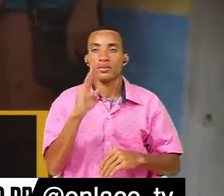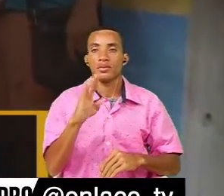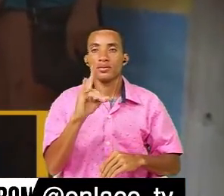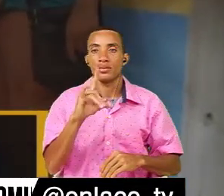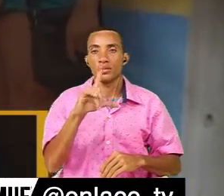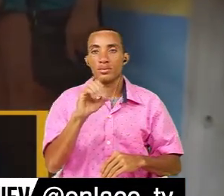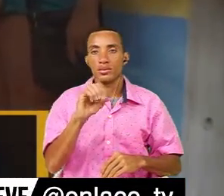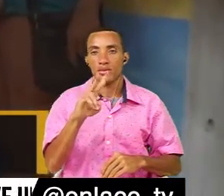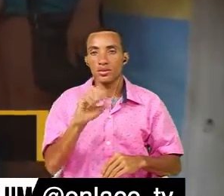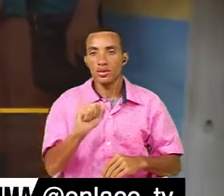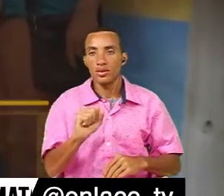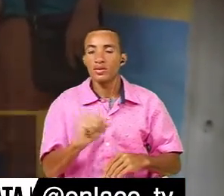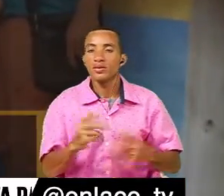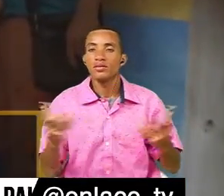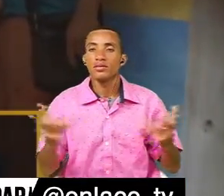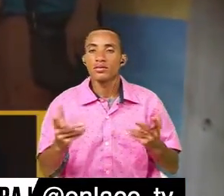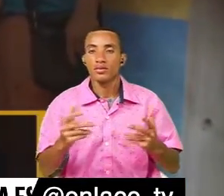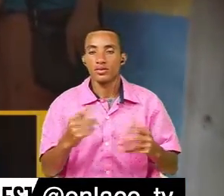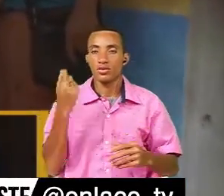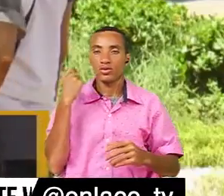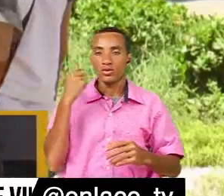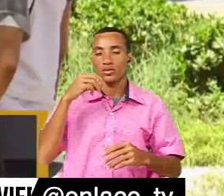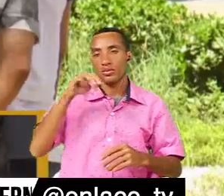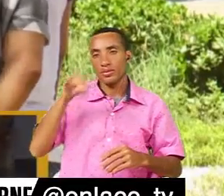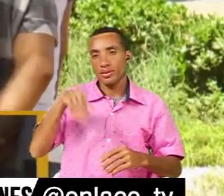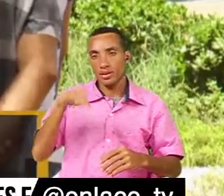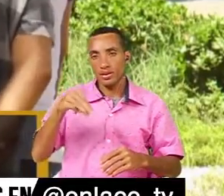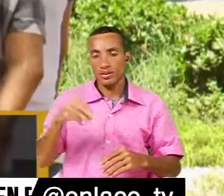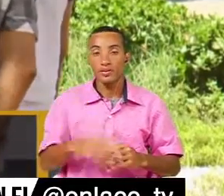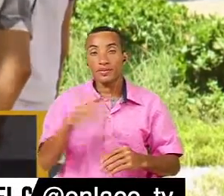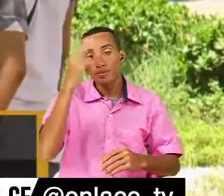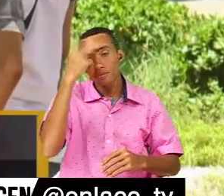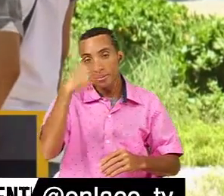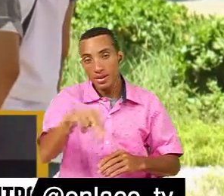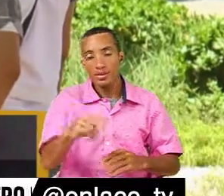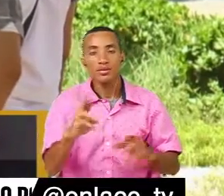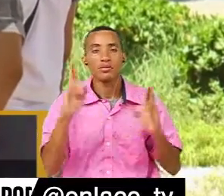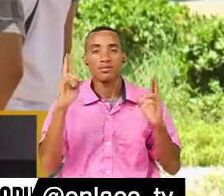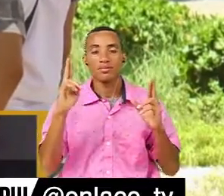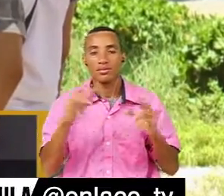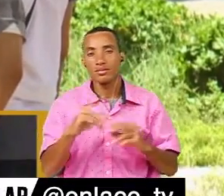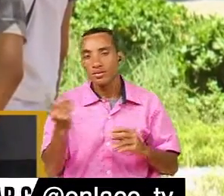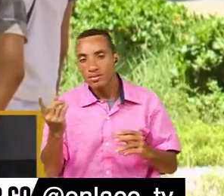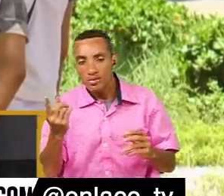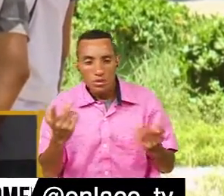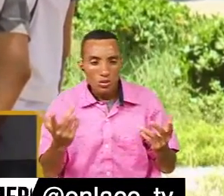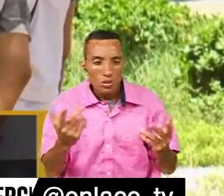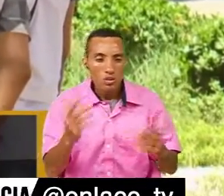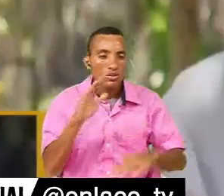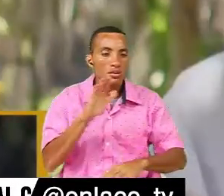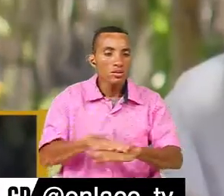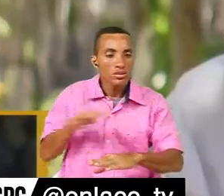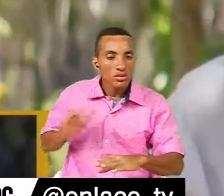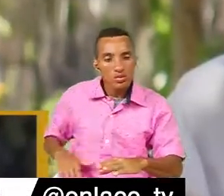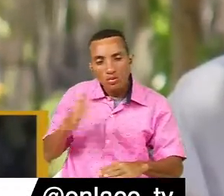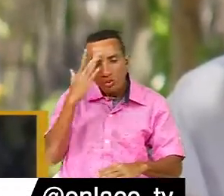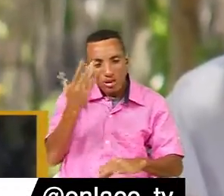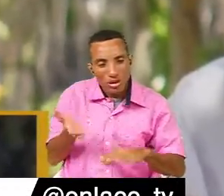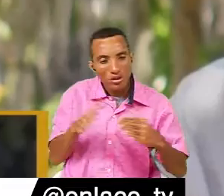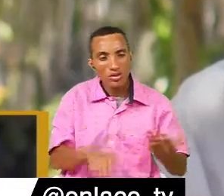la tarde del miércoles y que ahora son materia de investigación. Sus hijos esperan que haya un dictamen pronto sobre las causas de la muerte de su padre. El